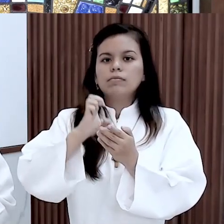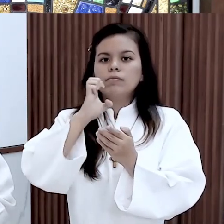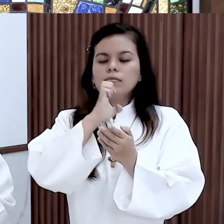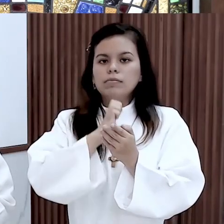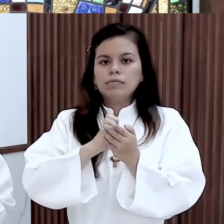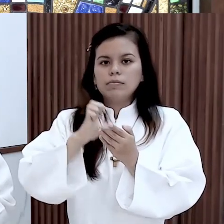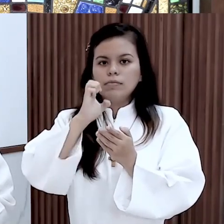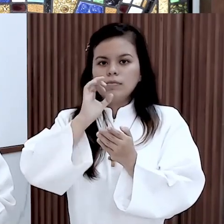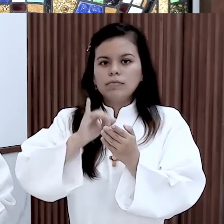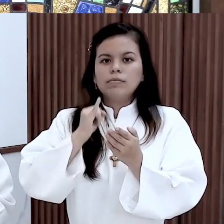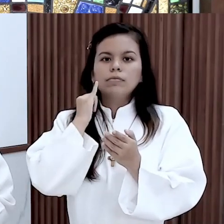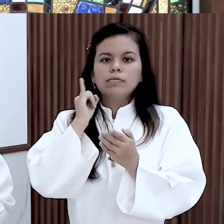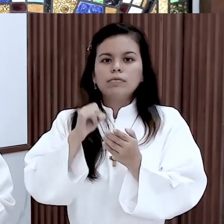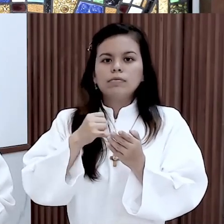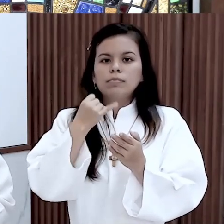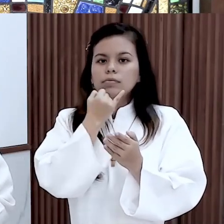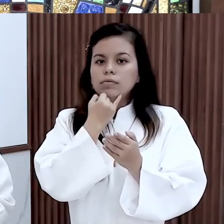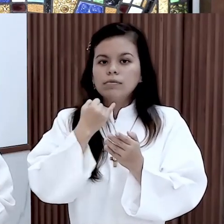Jerusalén.